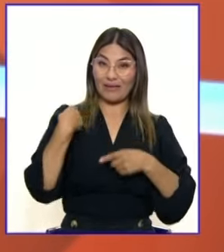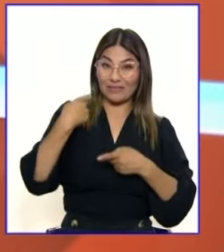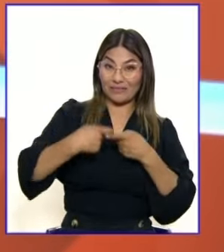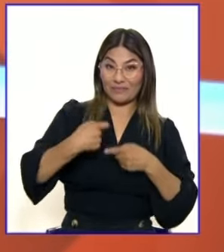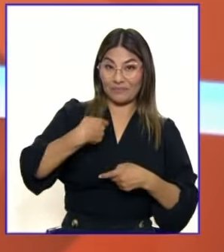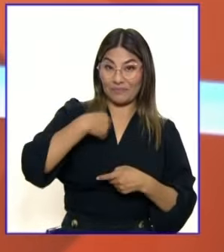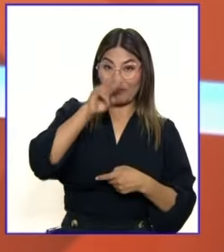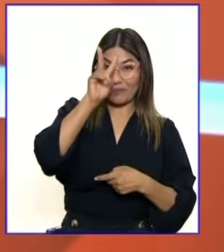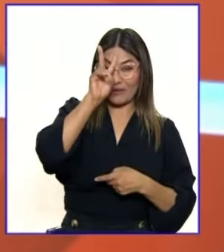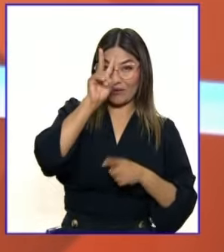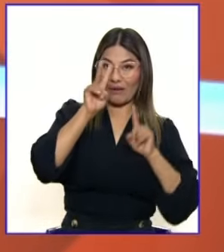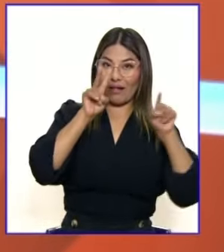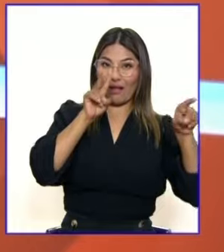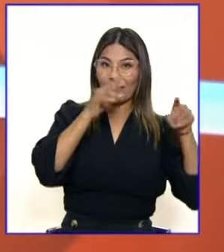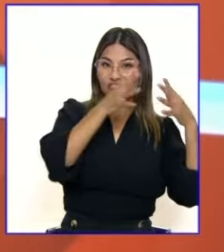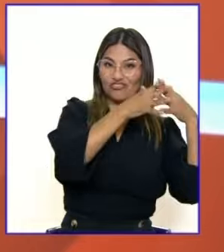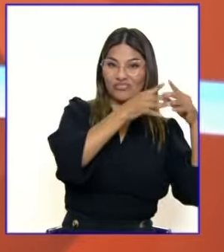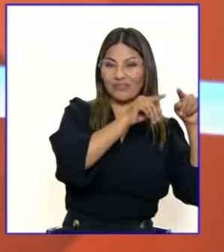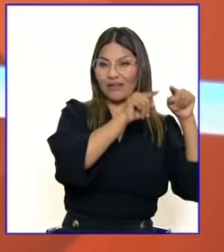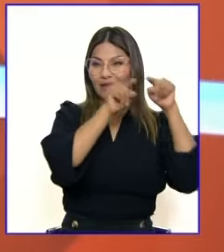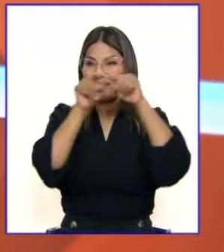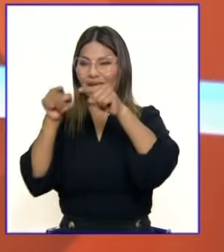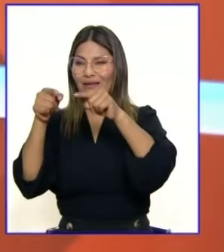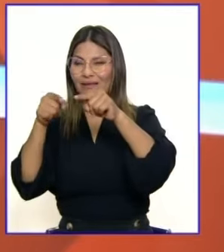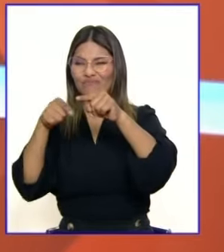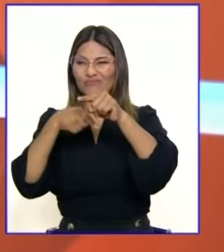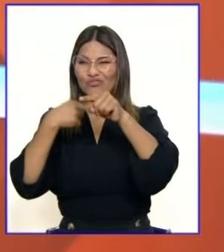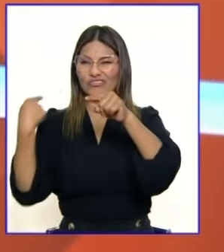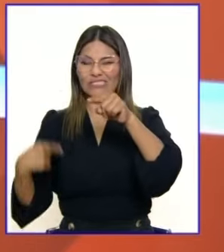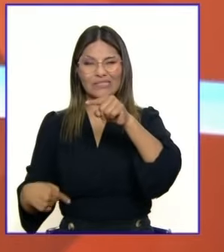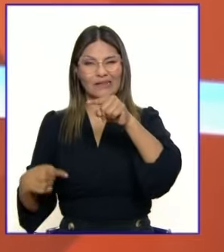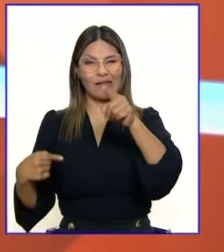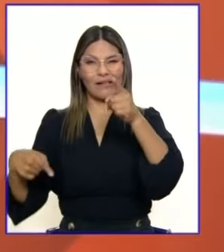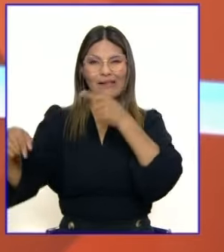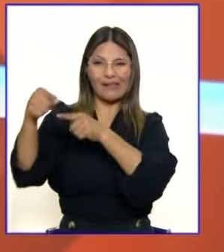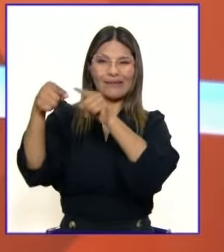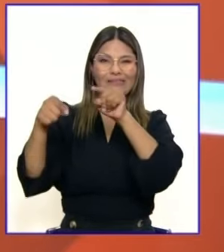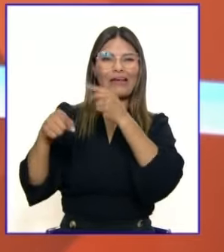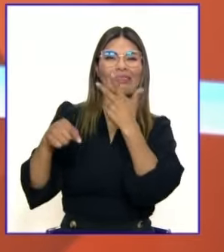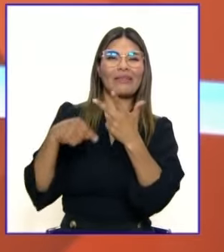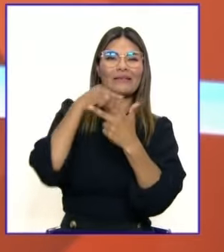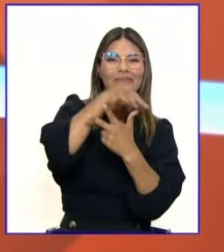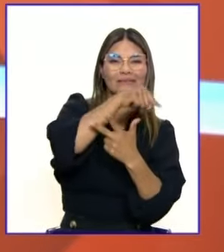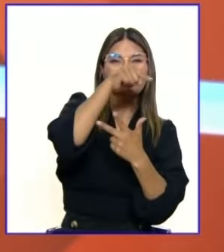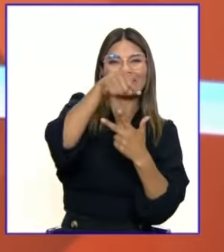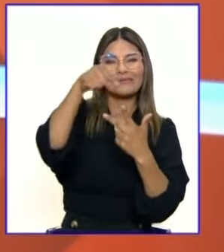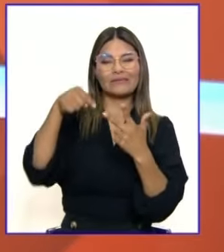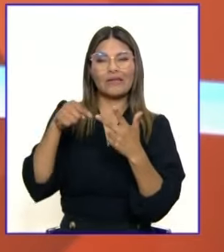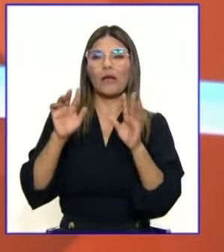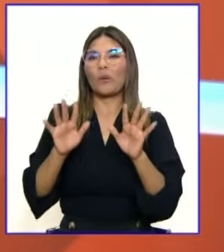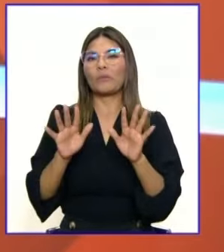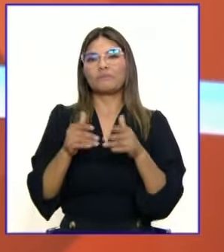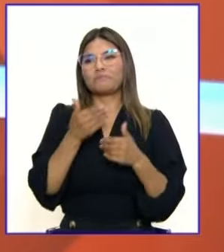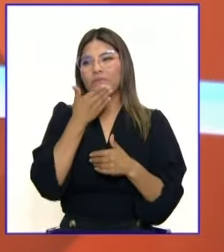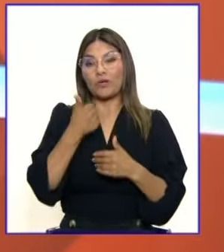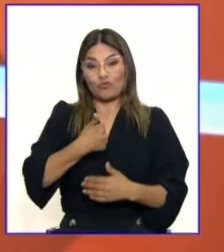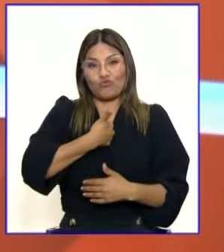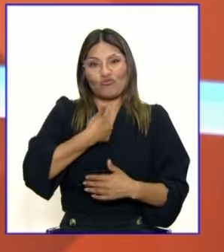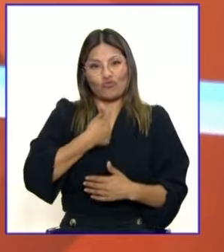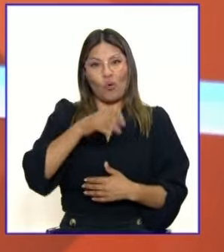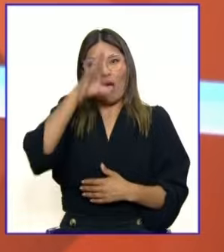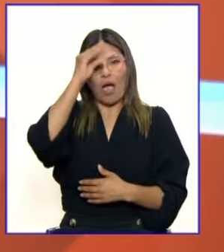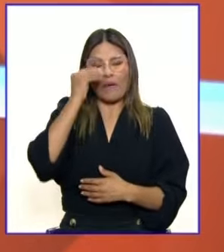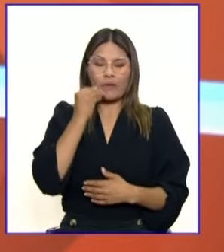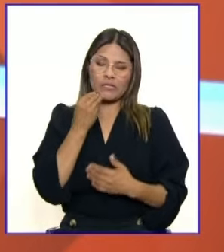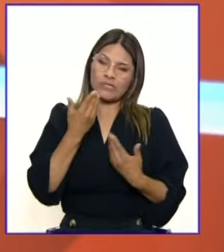o que no es coreano, ¿no?, sino el inglés. Entonces, si uno, digamos, hace el esfuerzo, un gerente, él mismo,